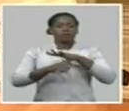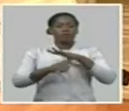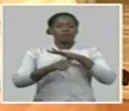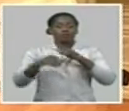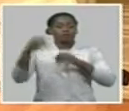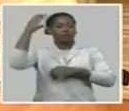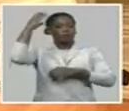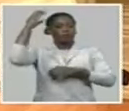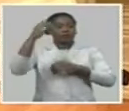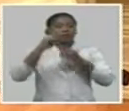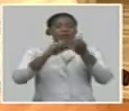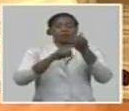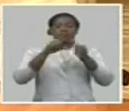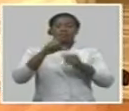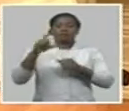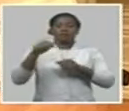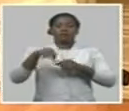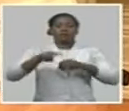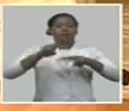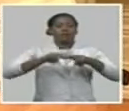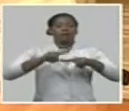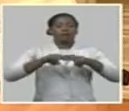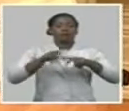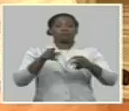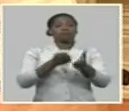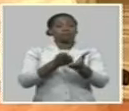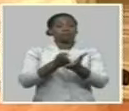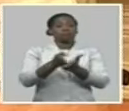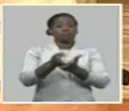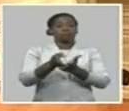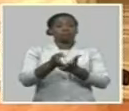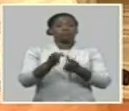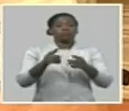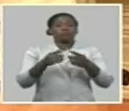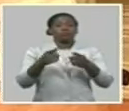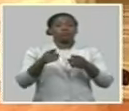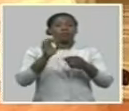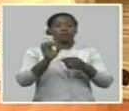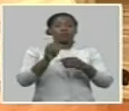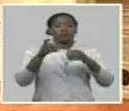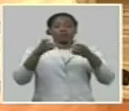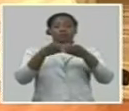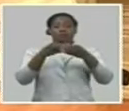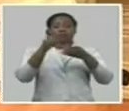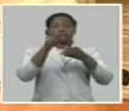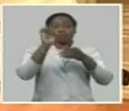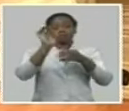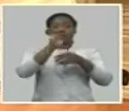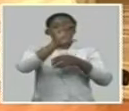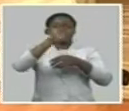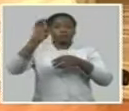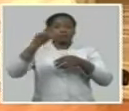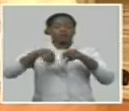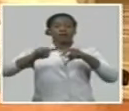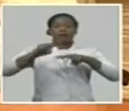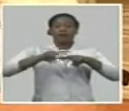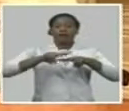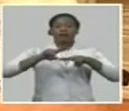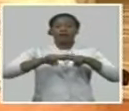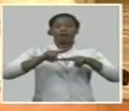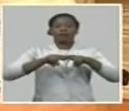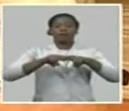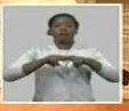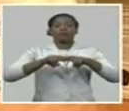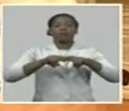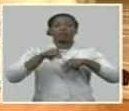capital con un seguimiento diario de la dirección del instituto la habana y con la